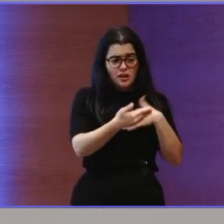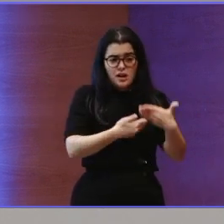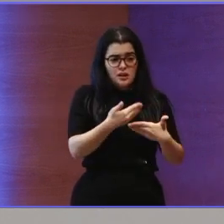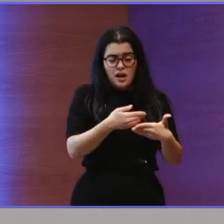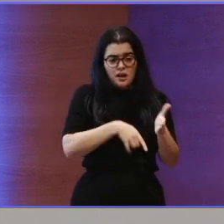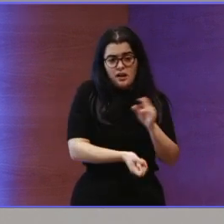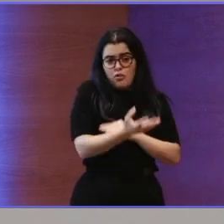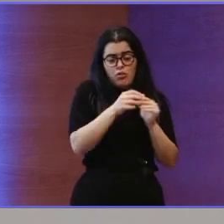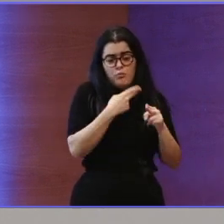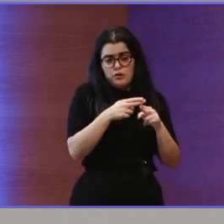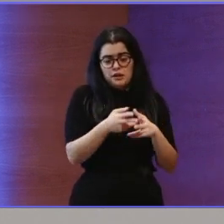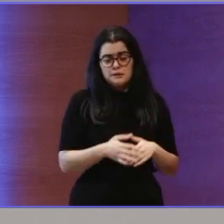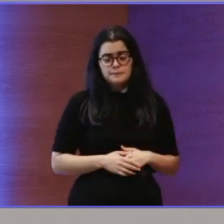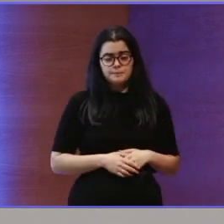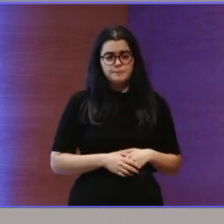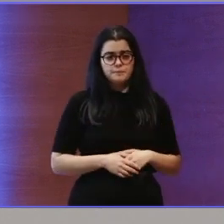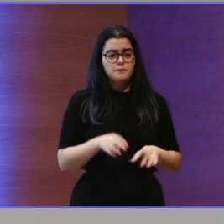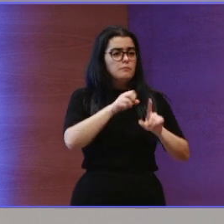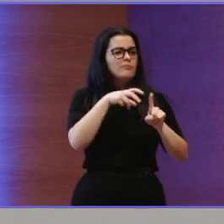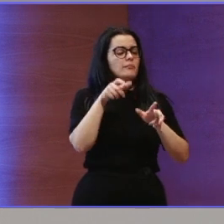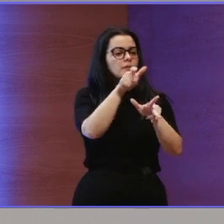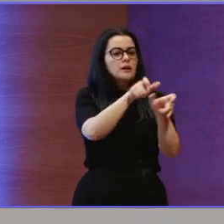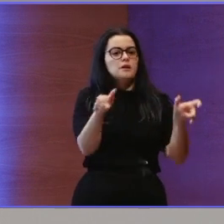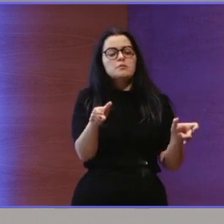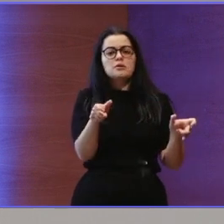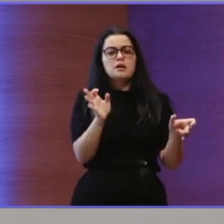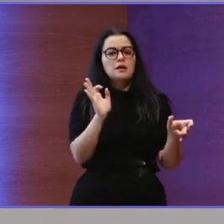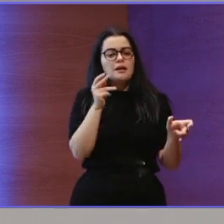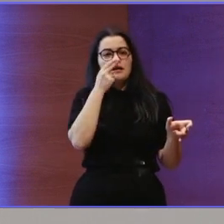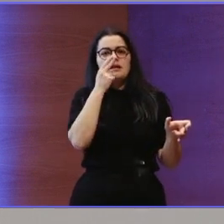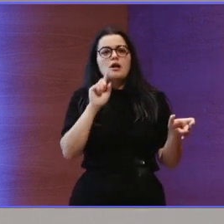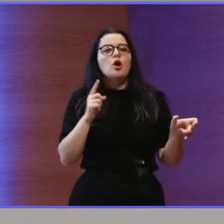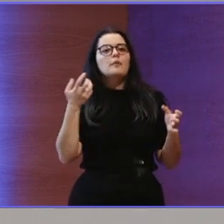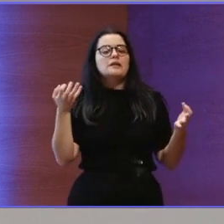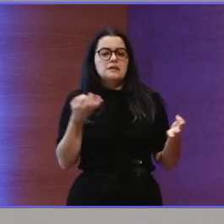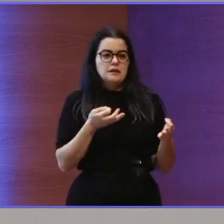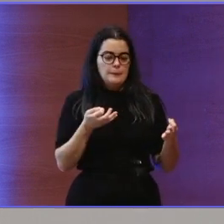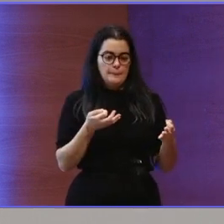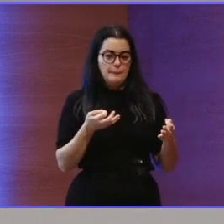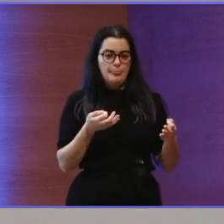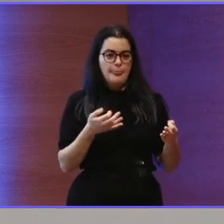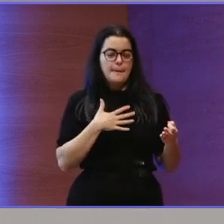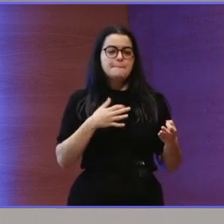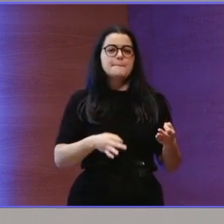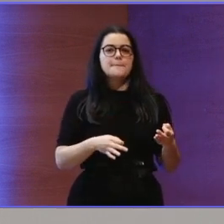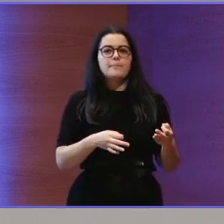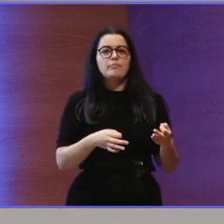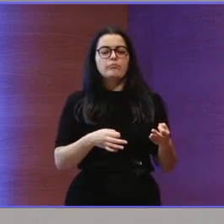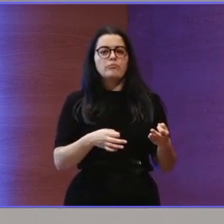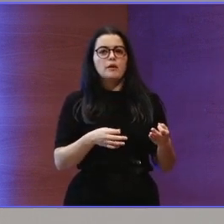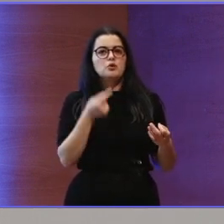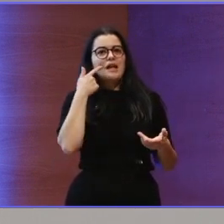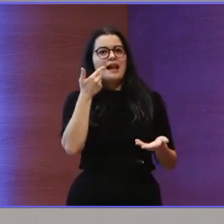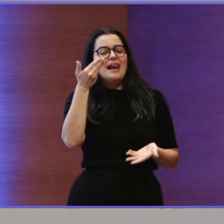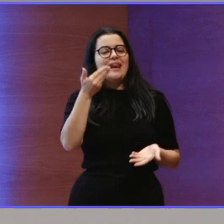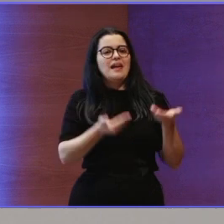evaluación desde la perspectiva de las personas desde luego lo que interesaría sería aquella evaluación